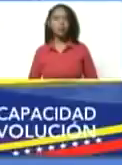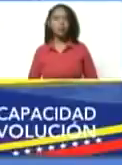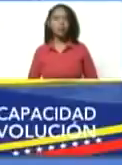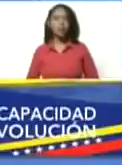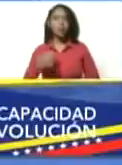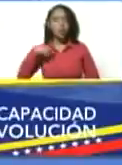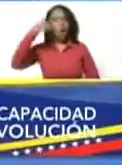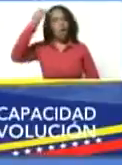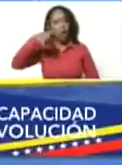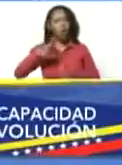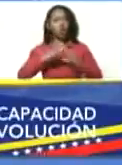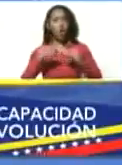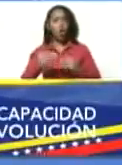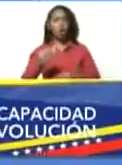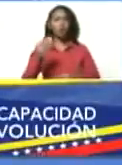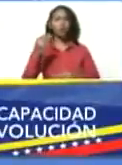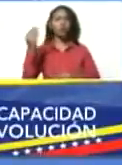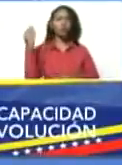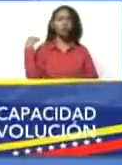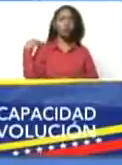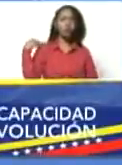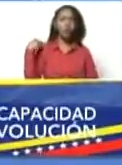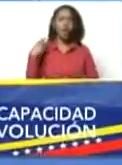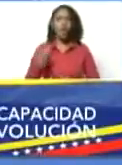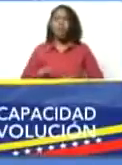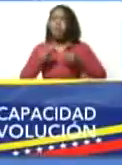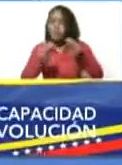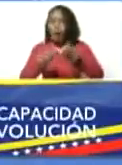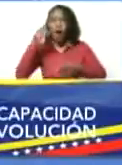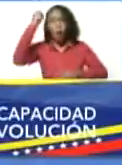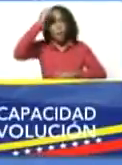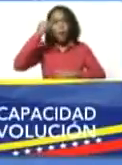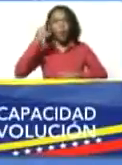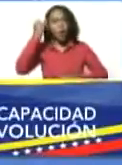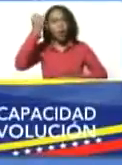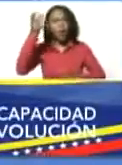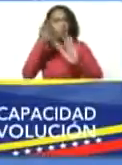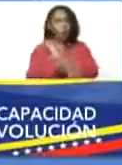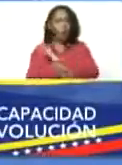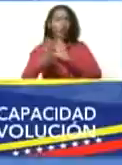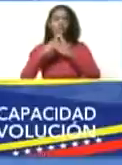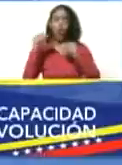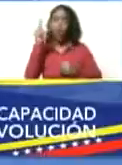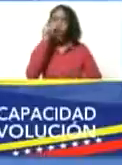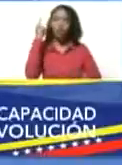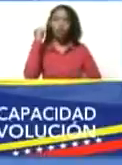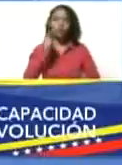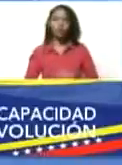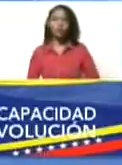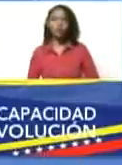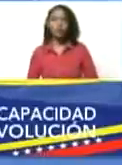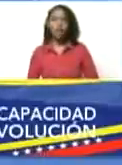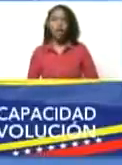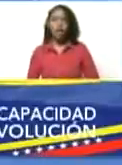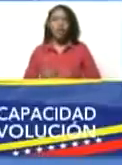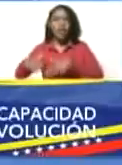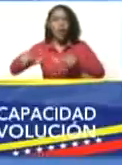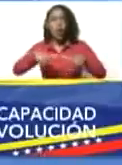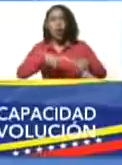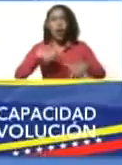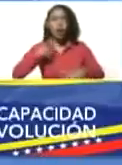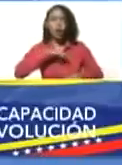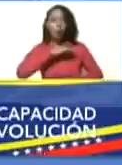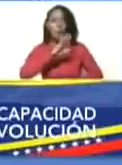Creo que todos estamos llamados a dar ese aporte, todos y todas, desde los espacios en que